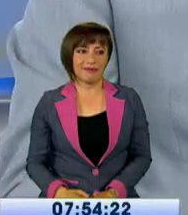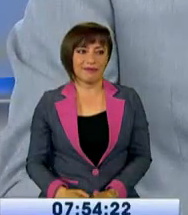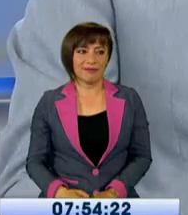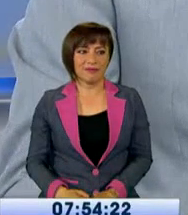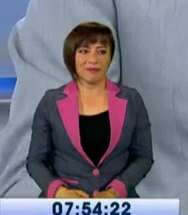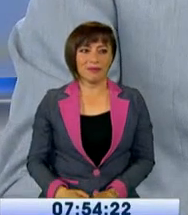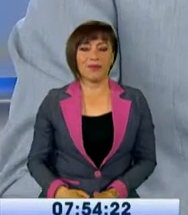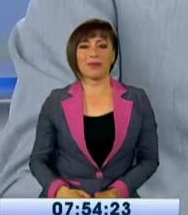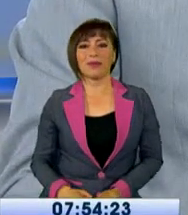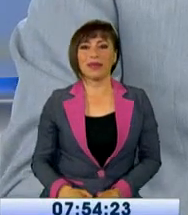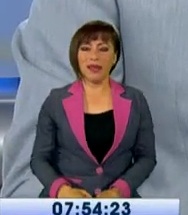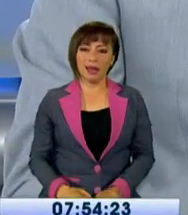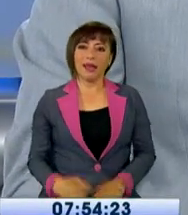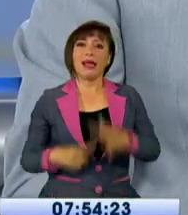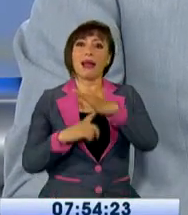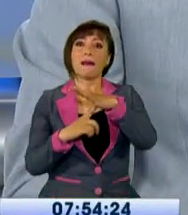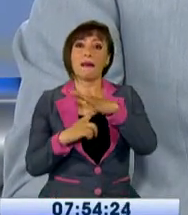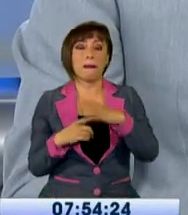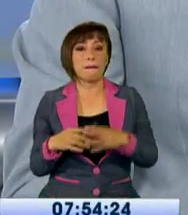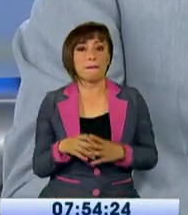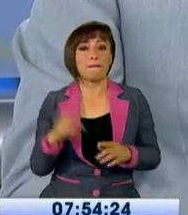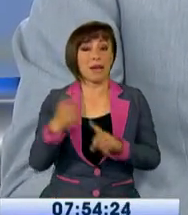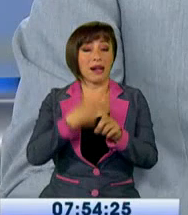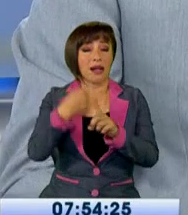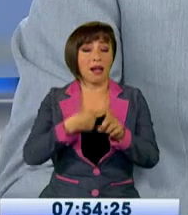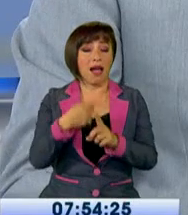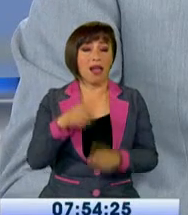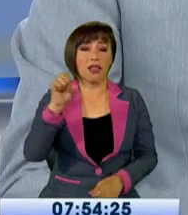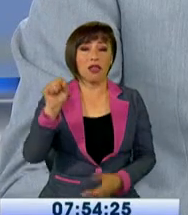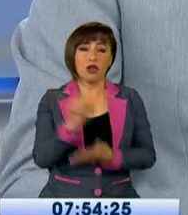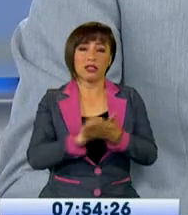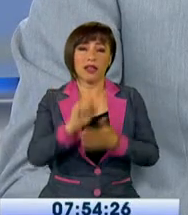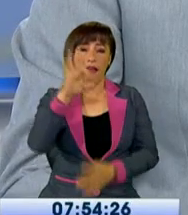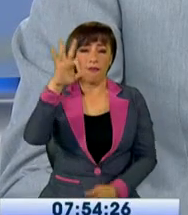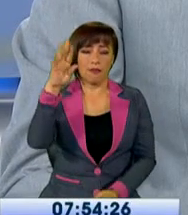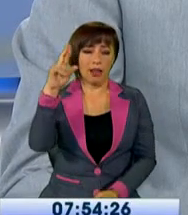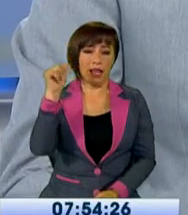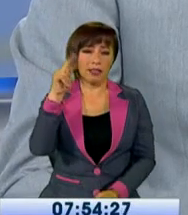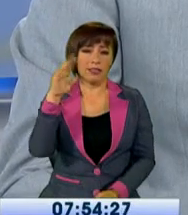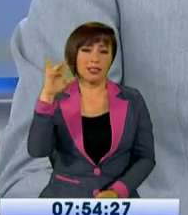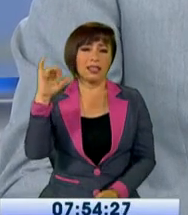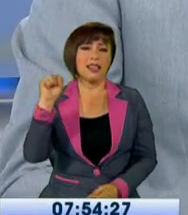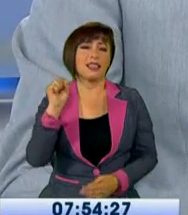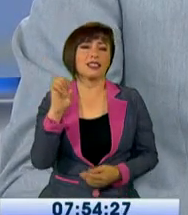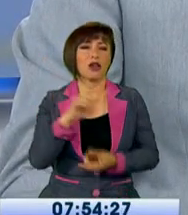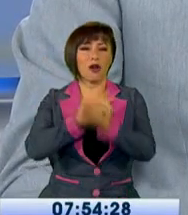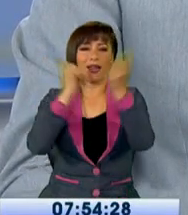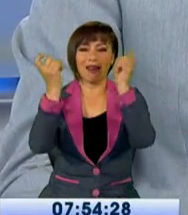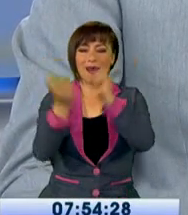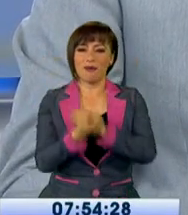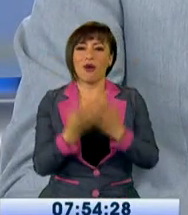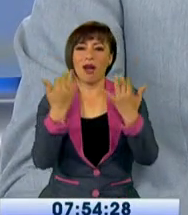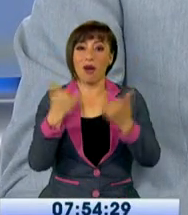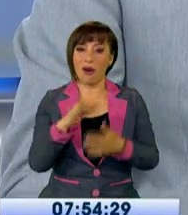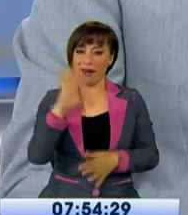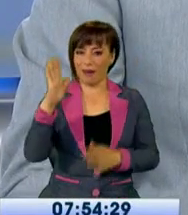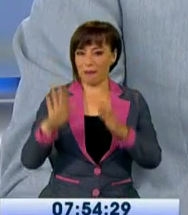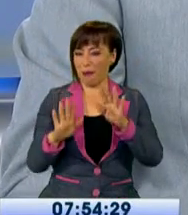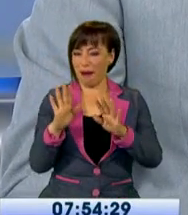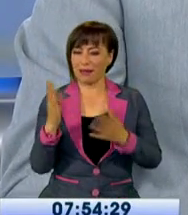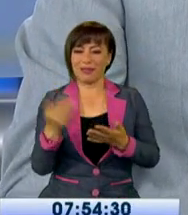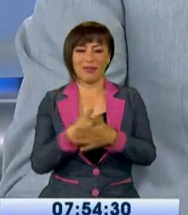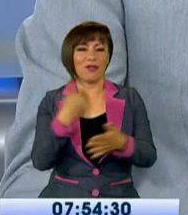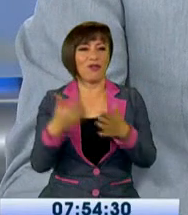Y el mercado San Francisco en el centro de Quito quedó como nuevo, gracias a una minga realizada por sus comerciantes y el apoyo del municipio de Quito a través de la empresa